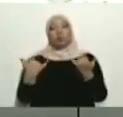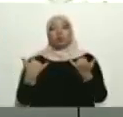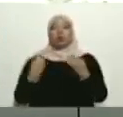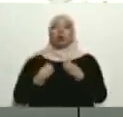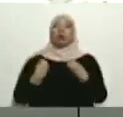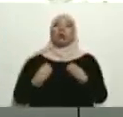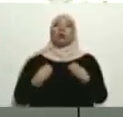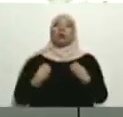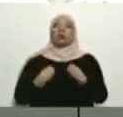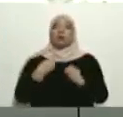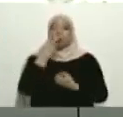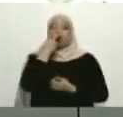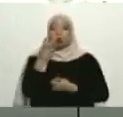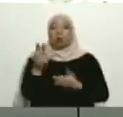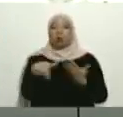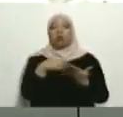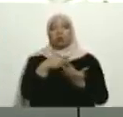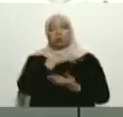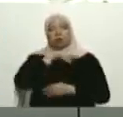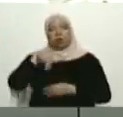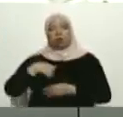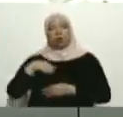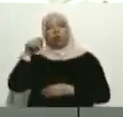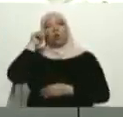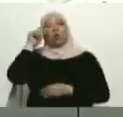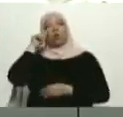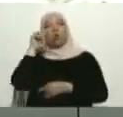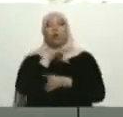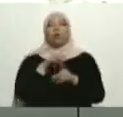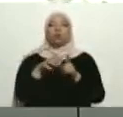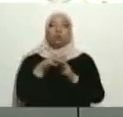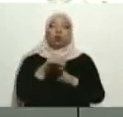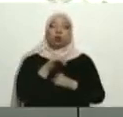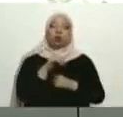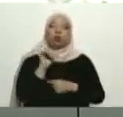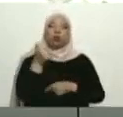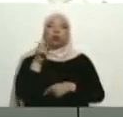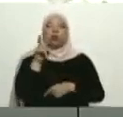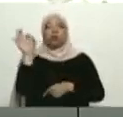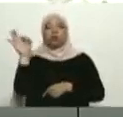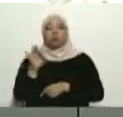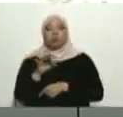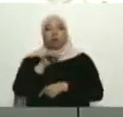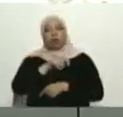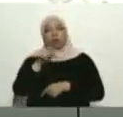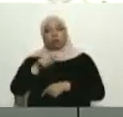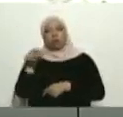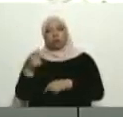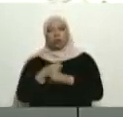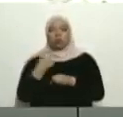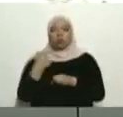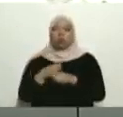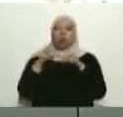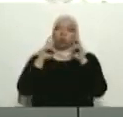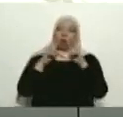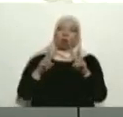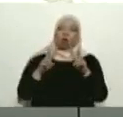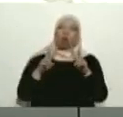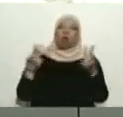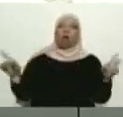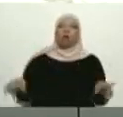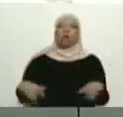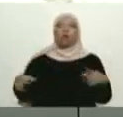visitan los parques nacionales el turismo Cultural El 12% las personas fueron a ver conciertos